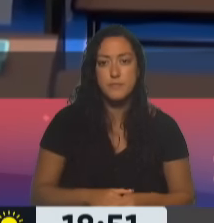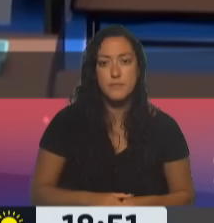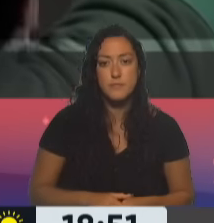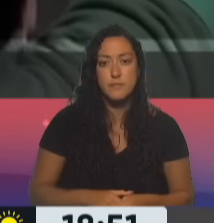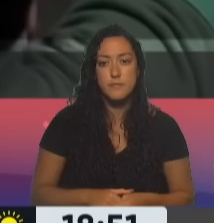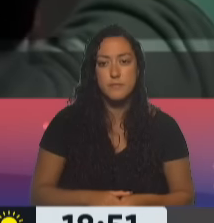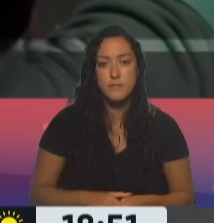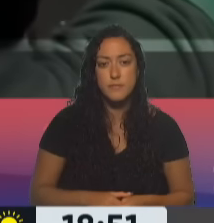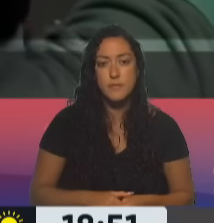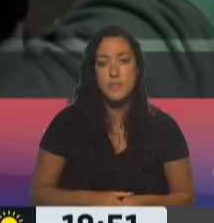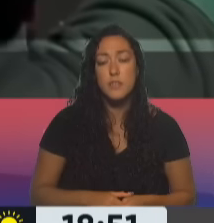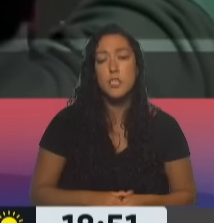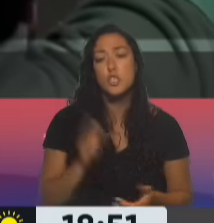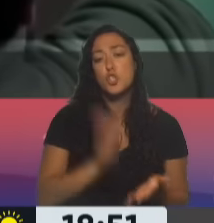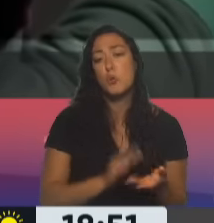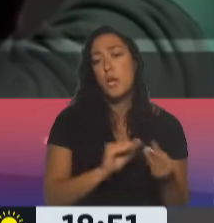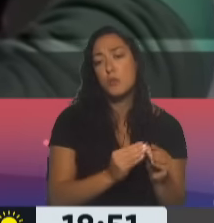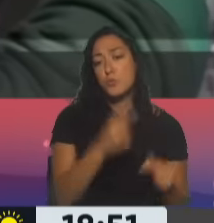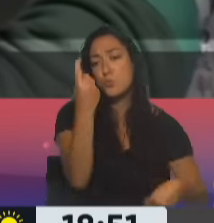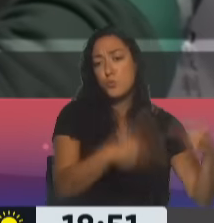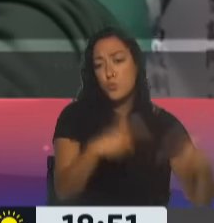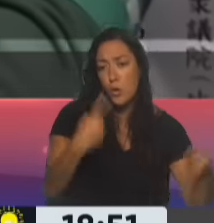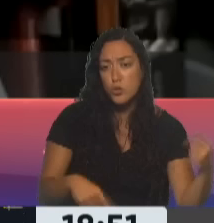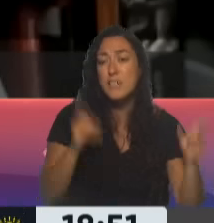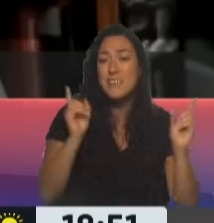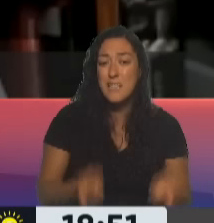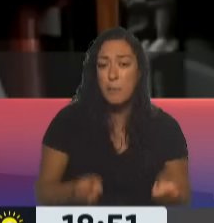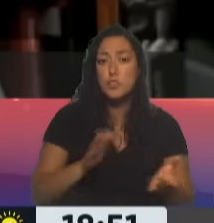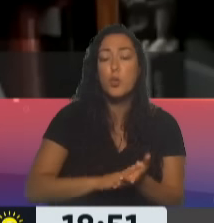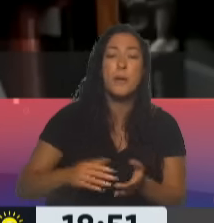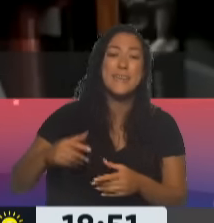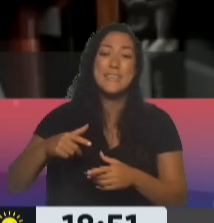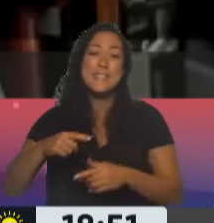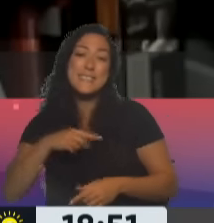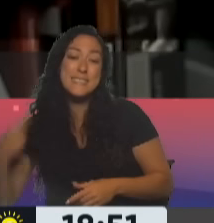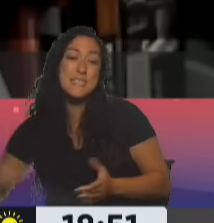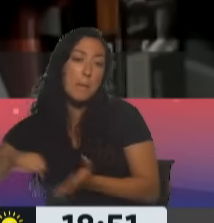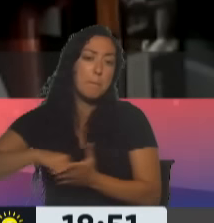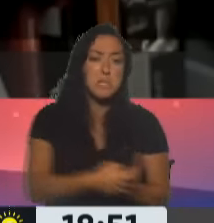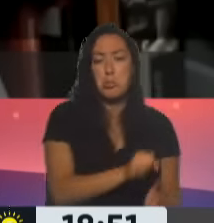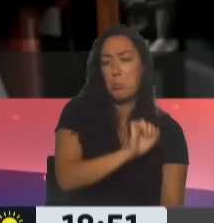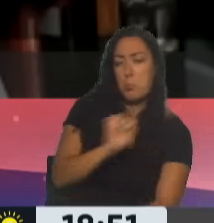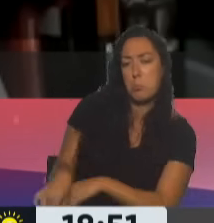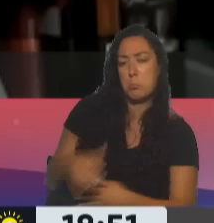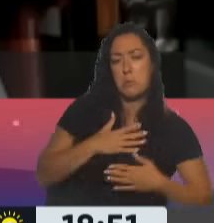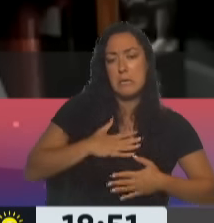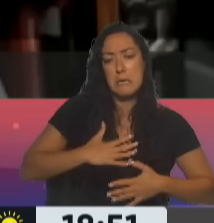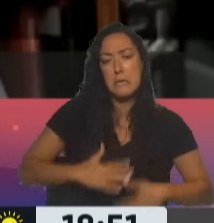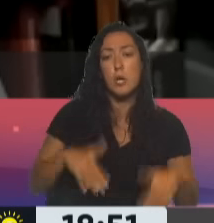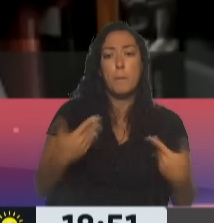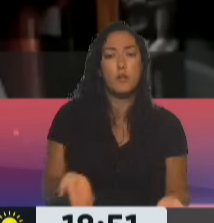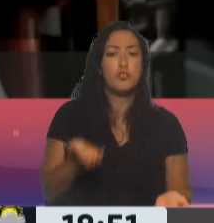she's strong on a variety of issues, but also strong against Chinese pressure. So the possibility of